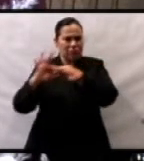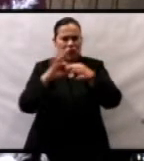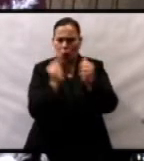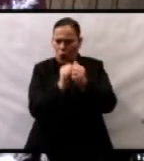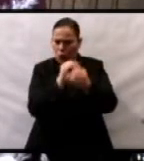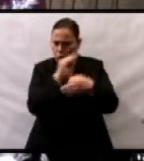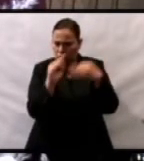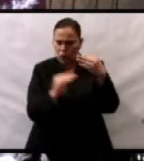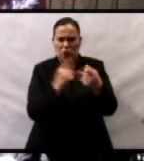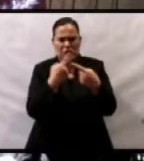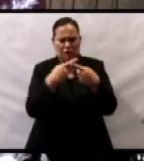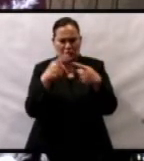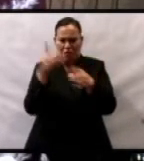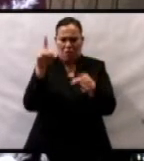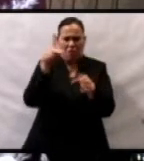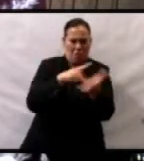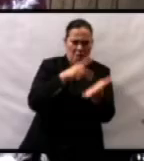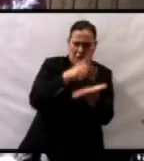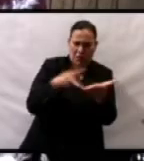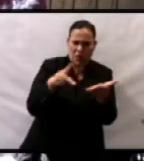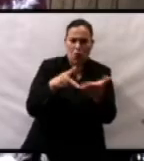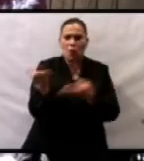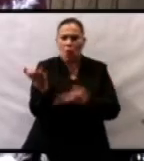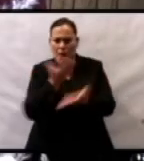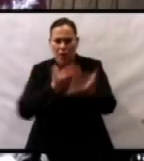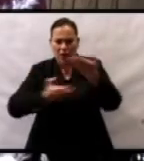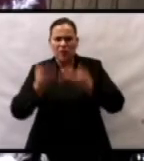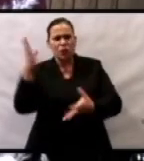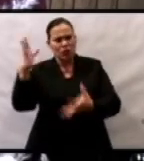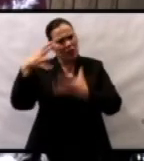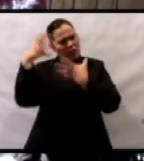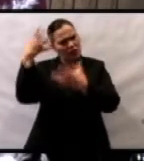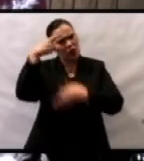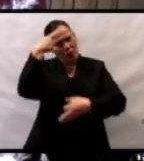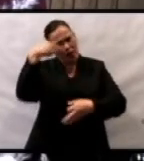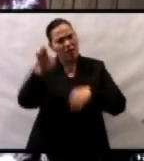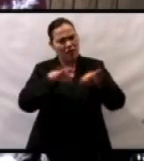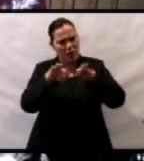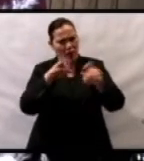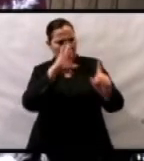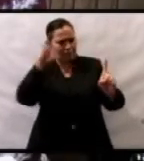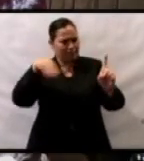proporcional, con quienes compartimos el deseo de trabajar por una misma.